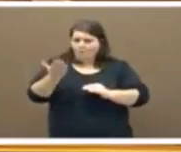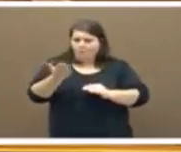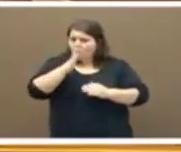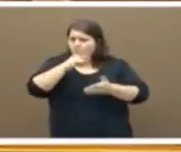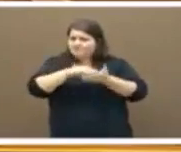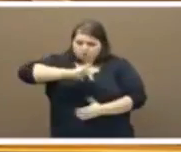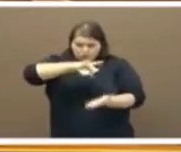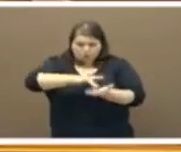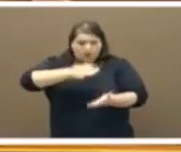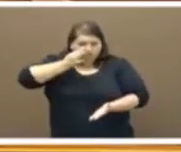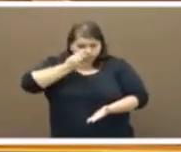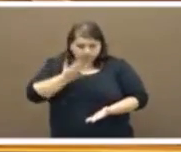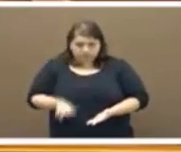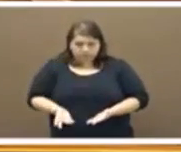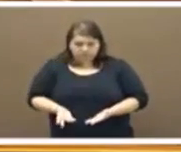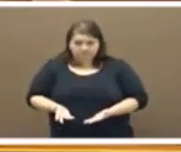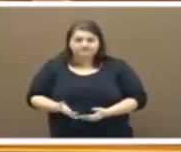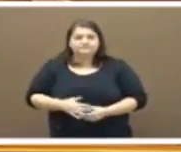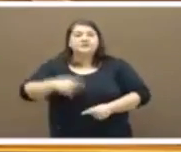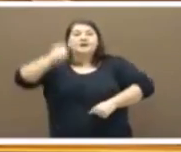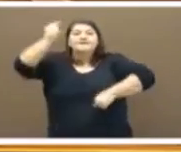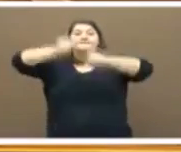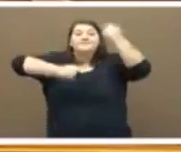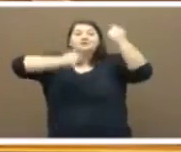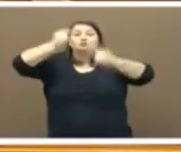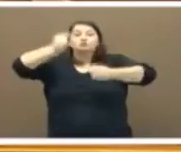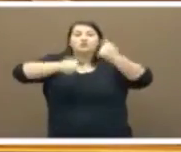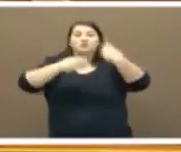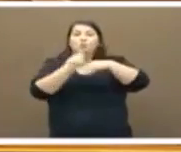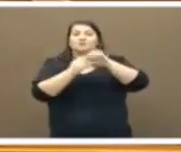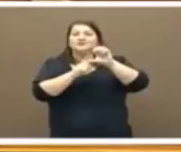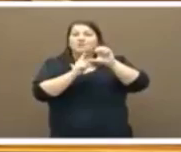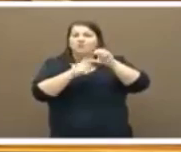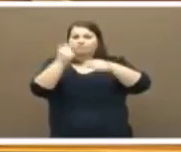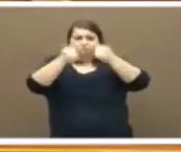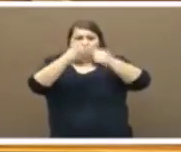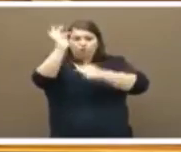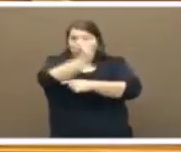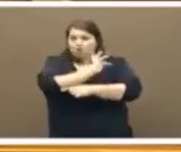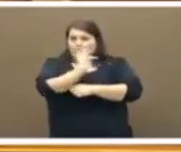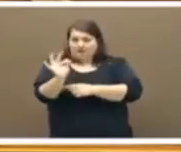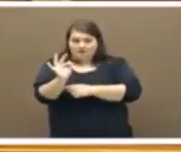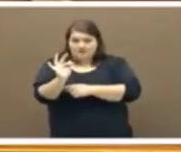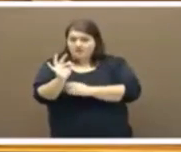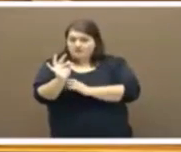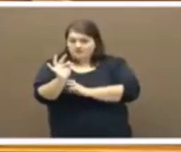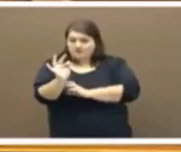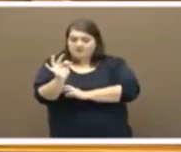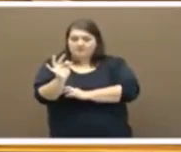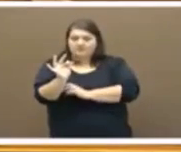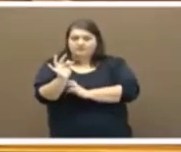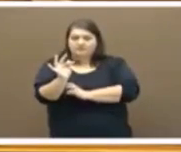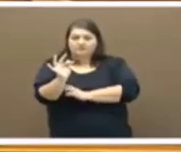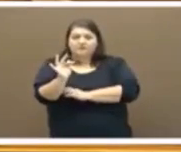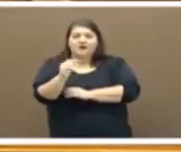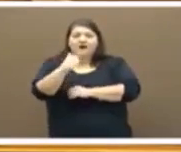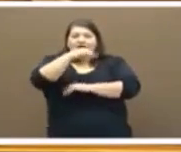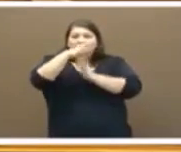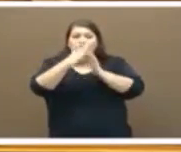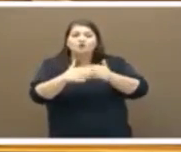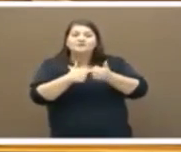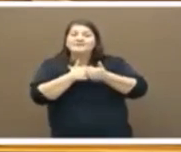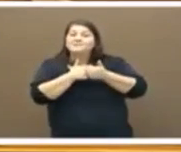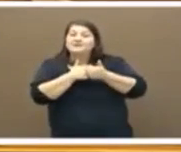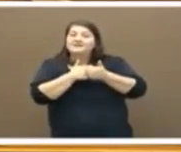el sistema. El presupuesto total de la Junta de Extremadura para la atención a la